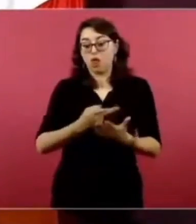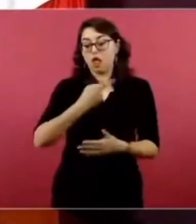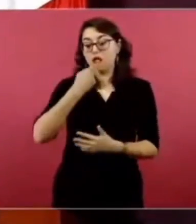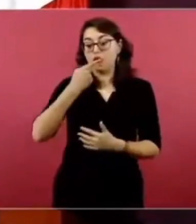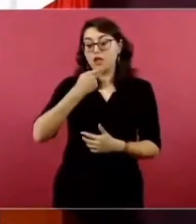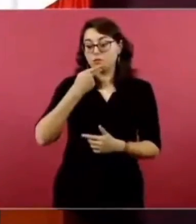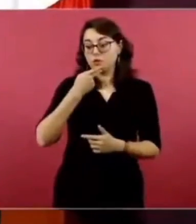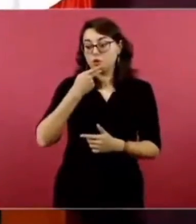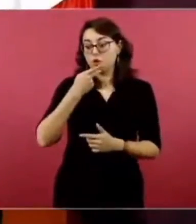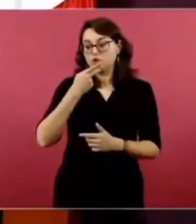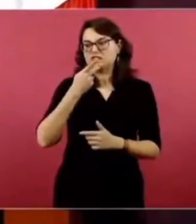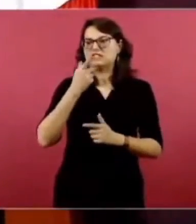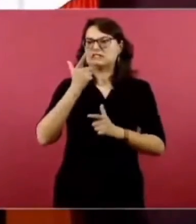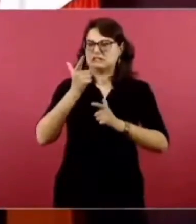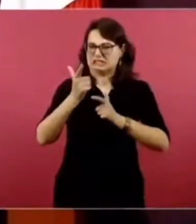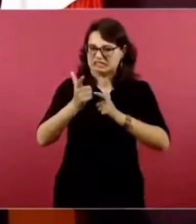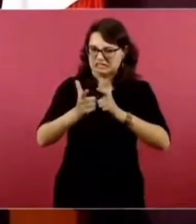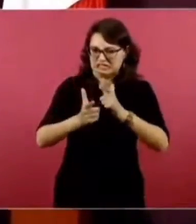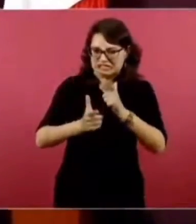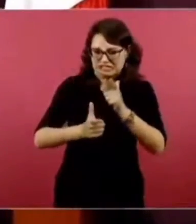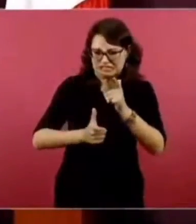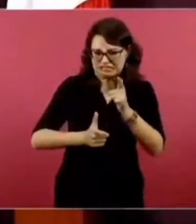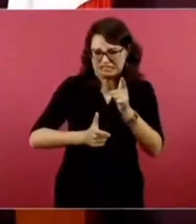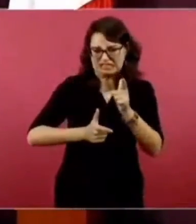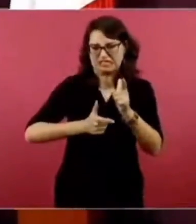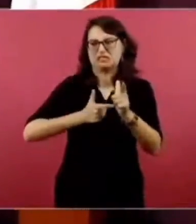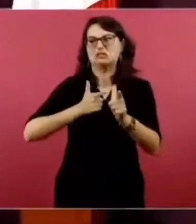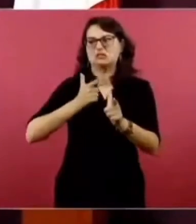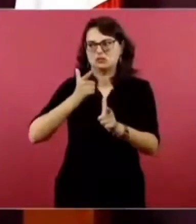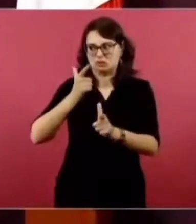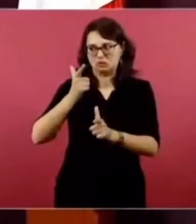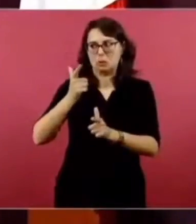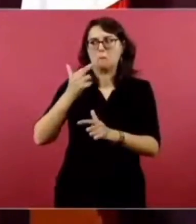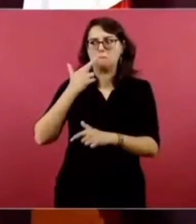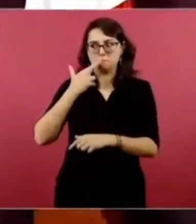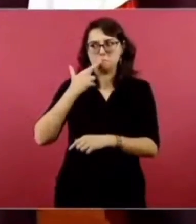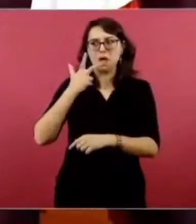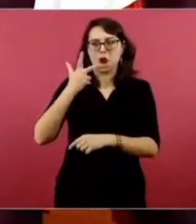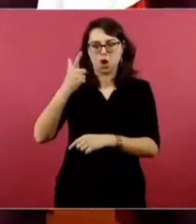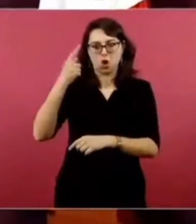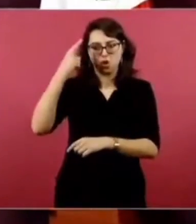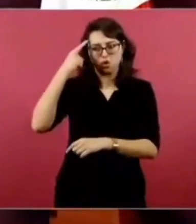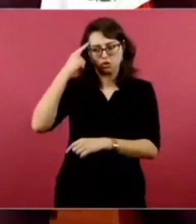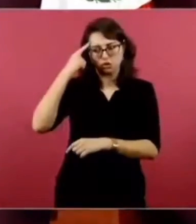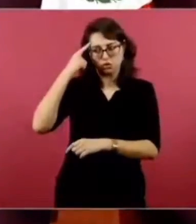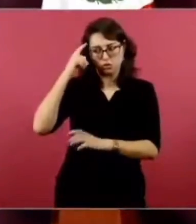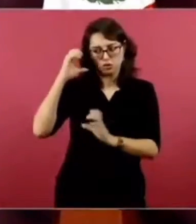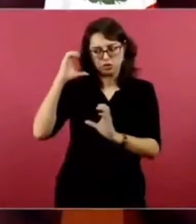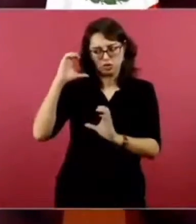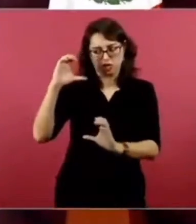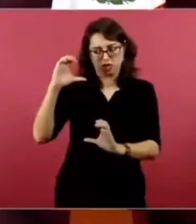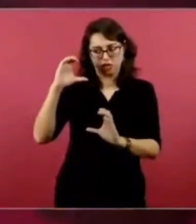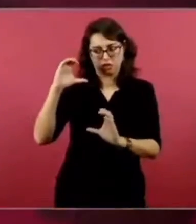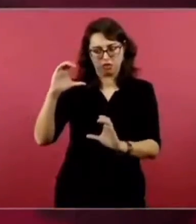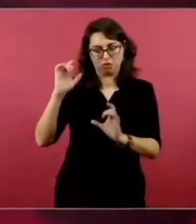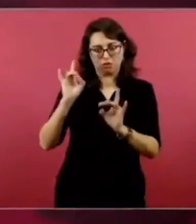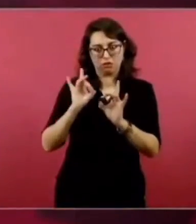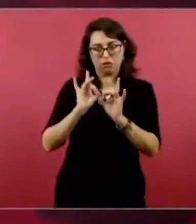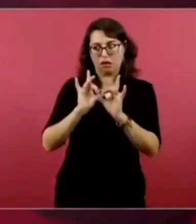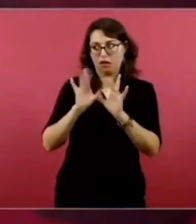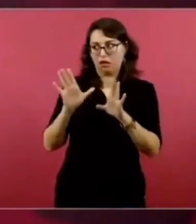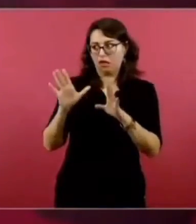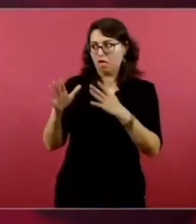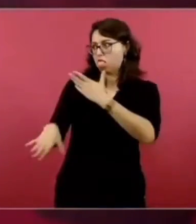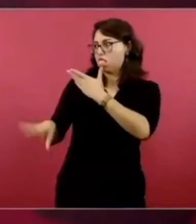que de costumbre no me vaya yo a camucar y